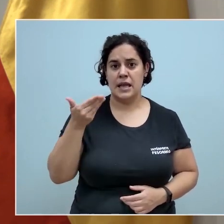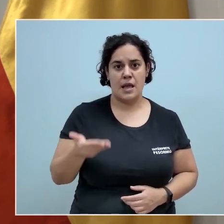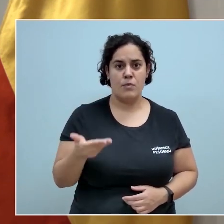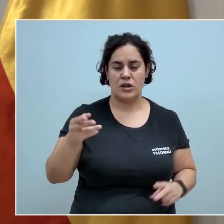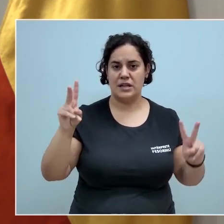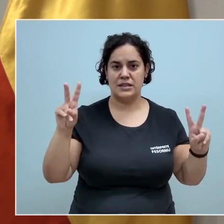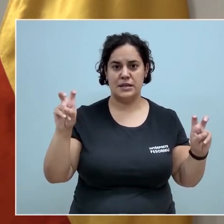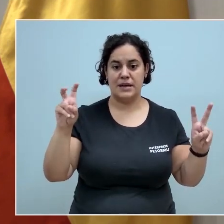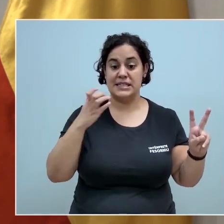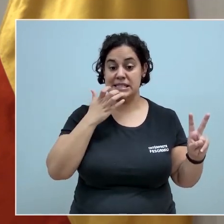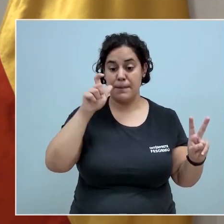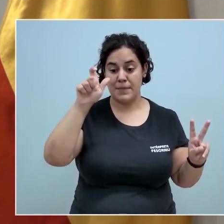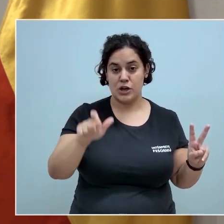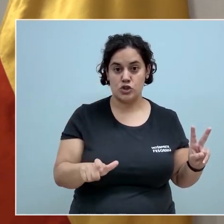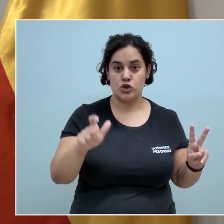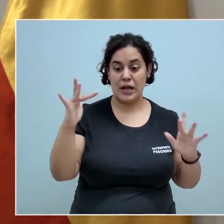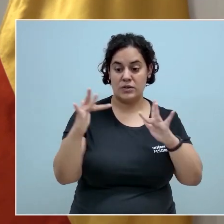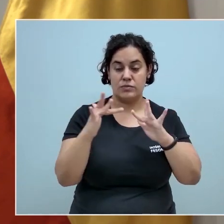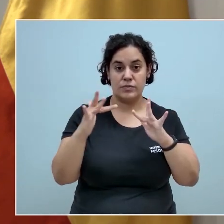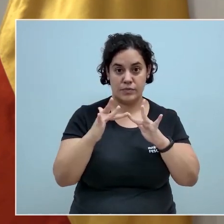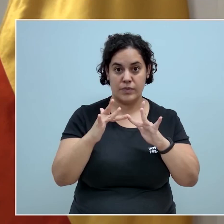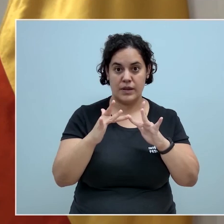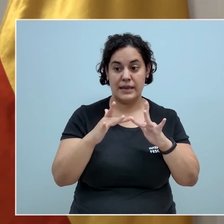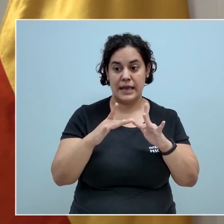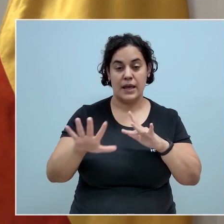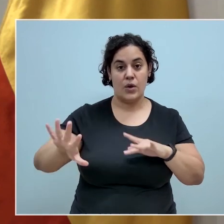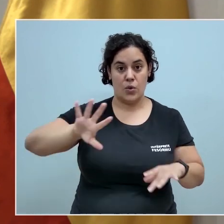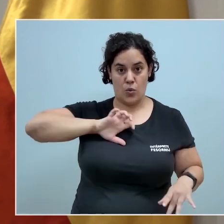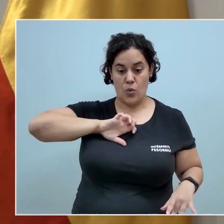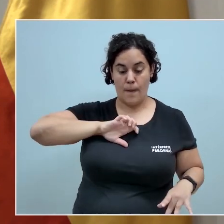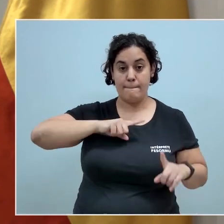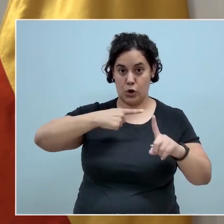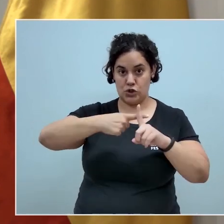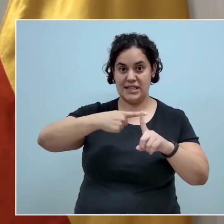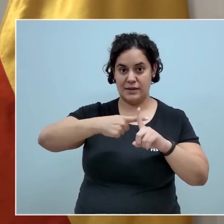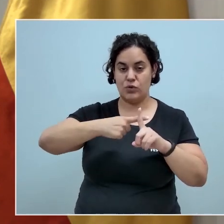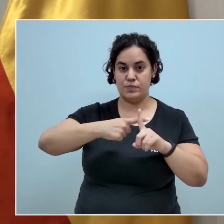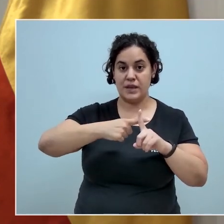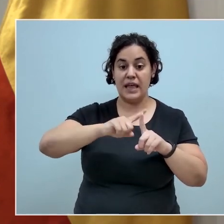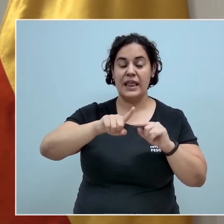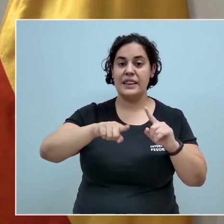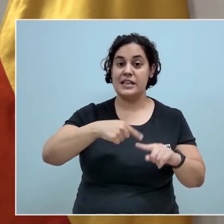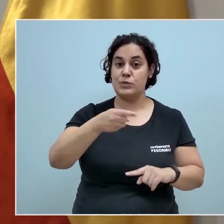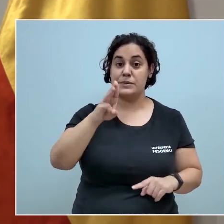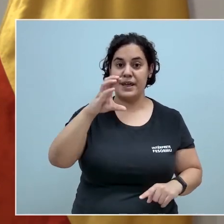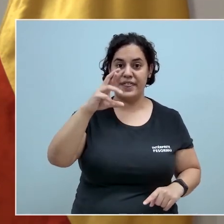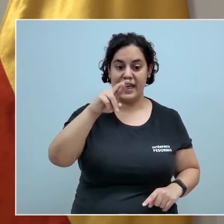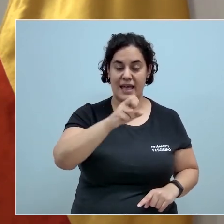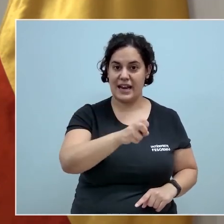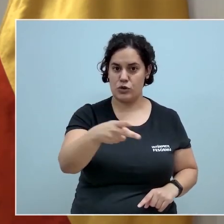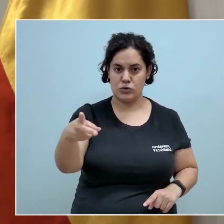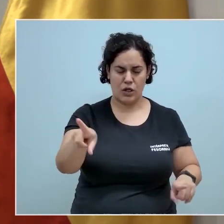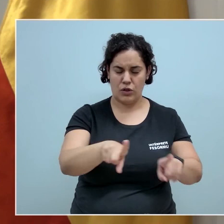que es un contacto estrecho de una persona que ha sido positiva, independientemente del resultado de esa PCR, que ahora mismo se les hace ya